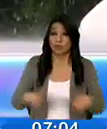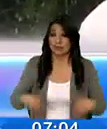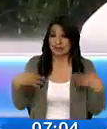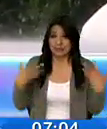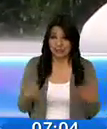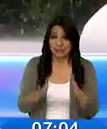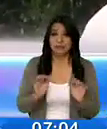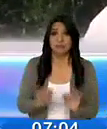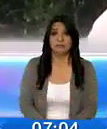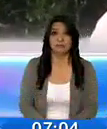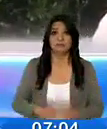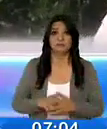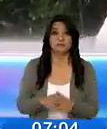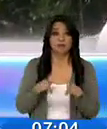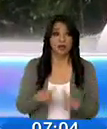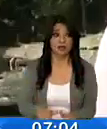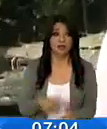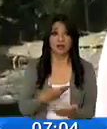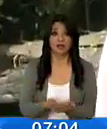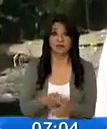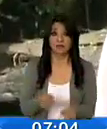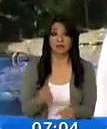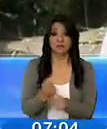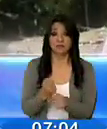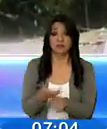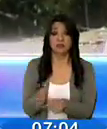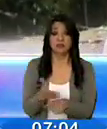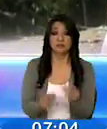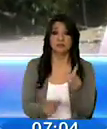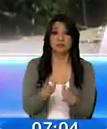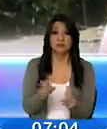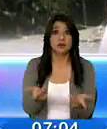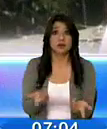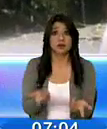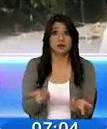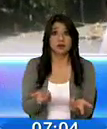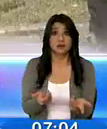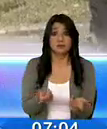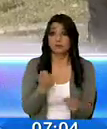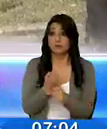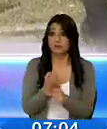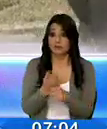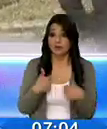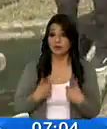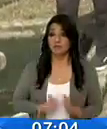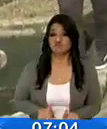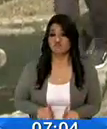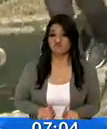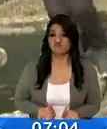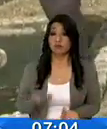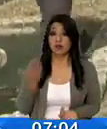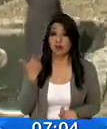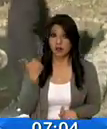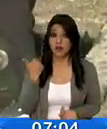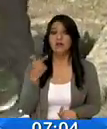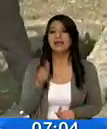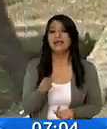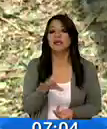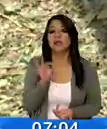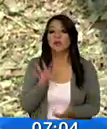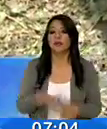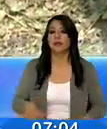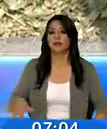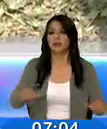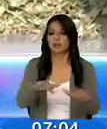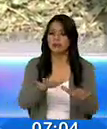llegamos aquí, pero aquí la cosa es dura. No hay trabajo, la gente no le da trabajo a uno. Desde hace algunos días encontraron en el espacio